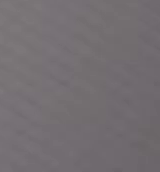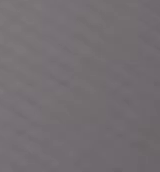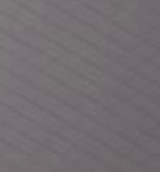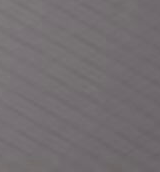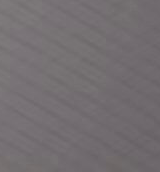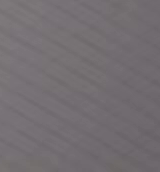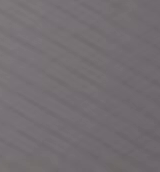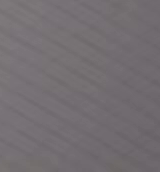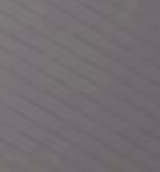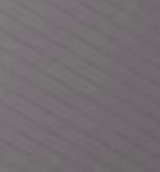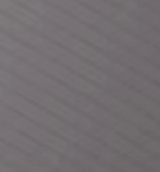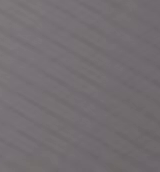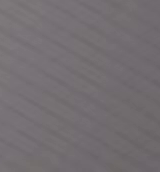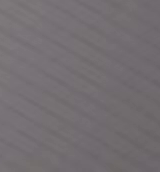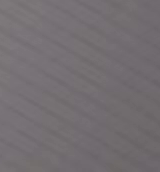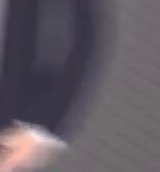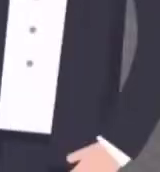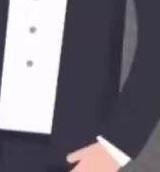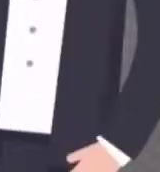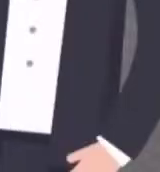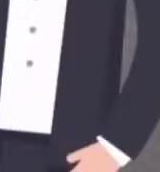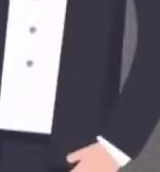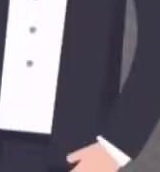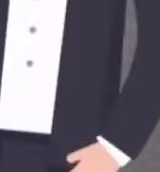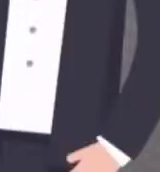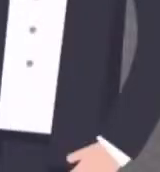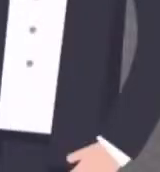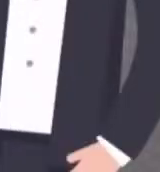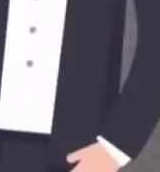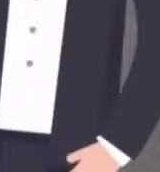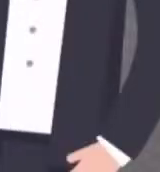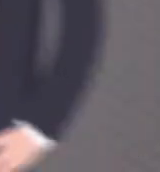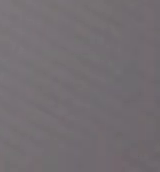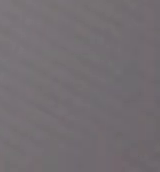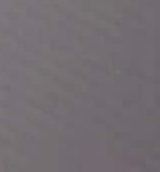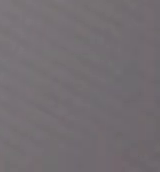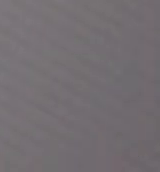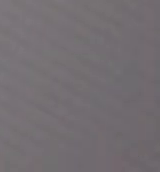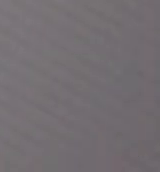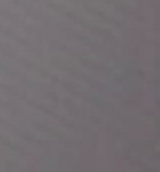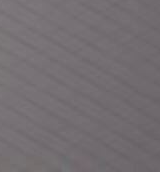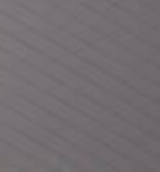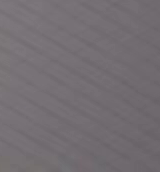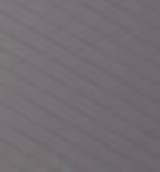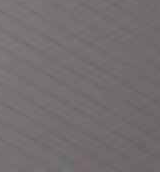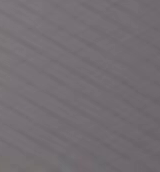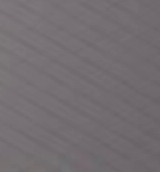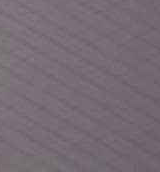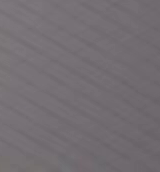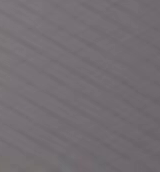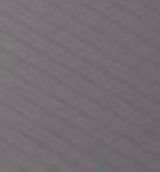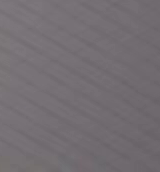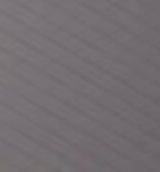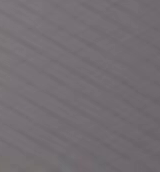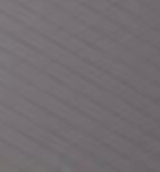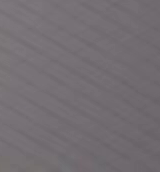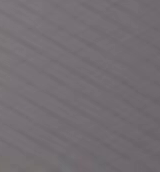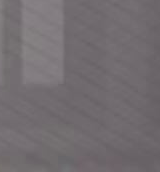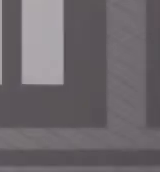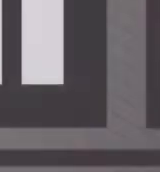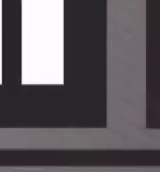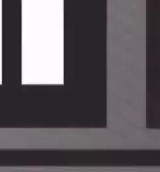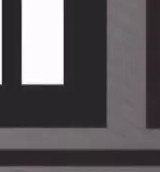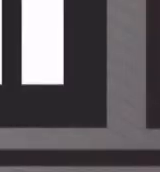Si consideramos que el Poder Judicial en segunda instancia deniega la petición en cualquiera de estos procesos, podemos presentar un recurso